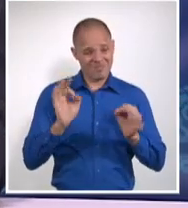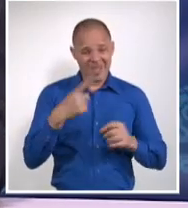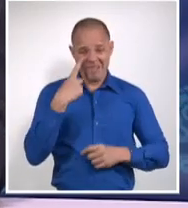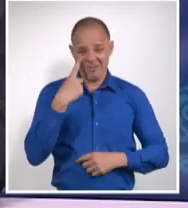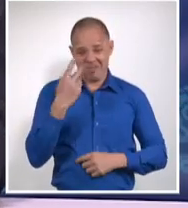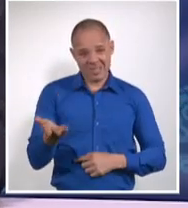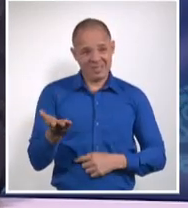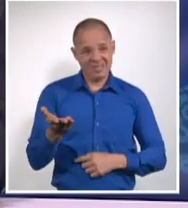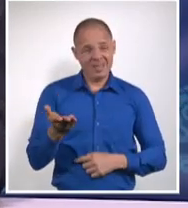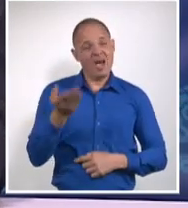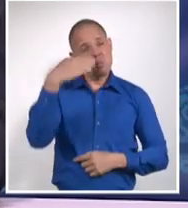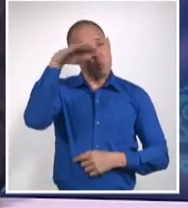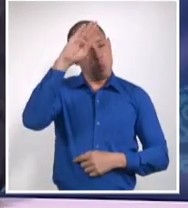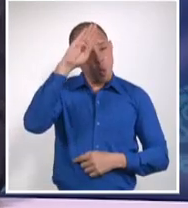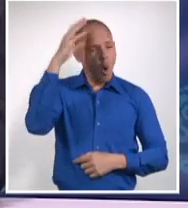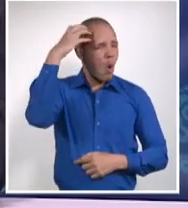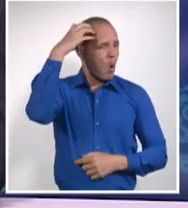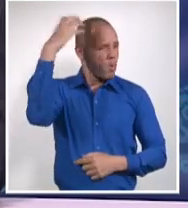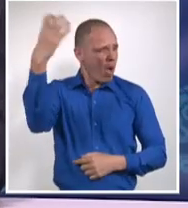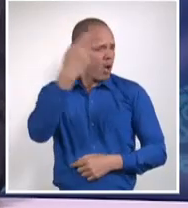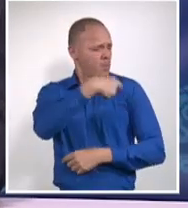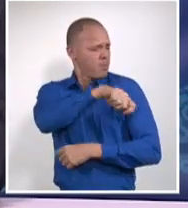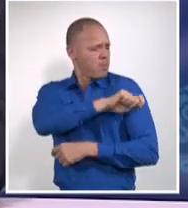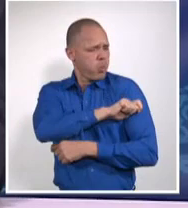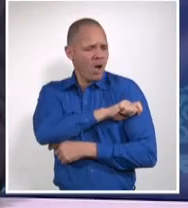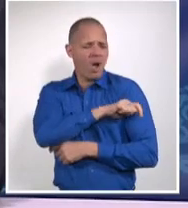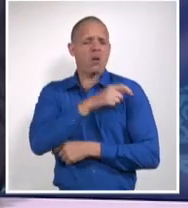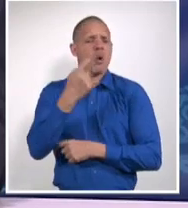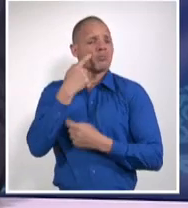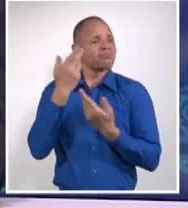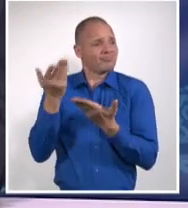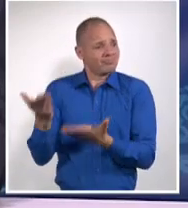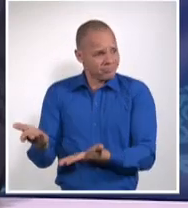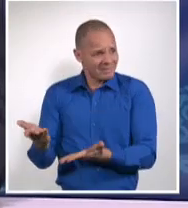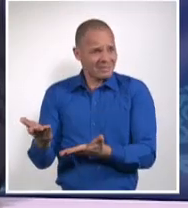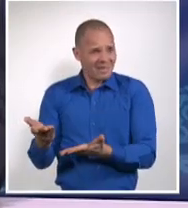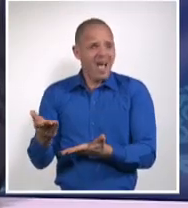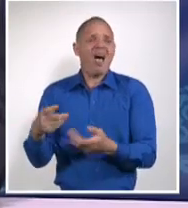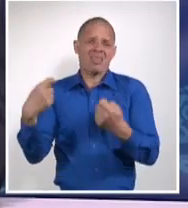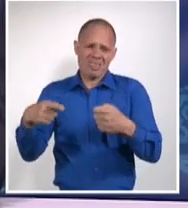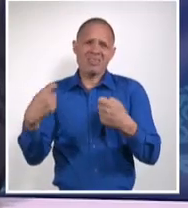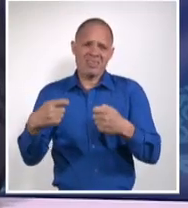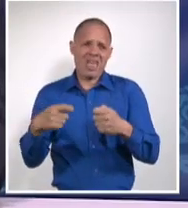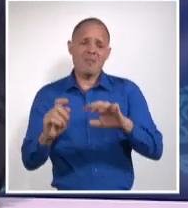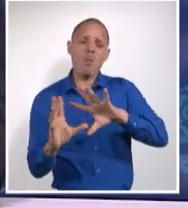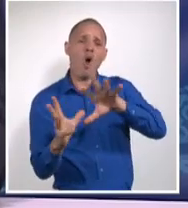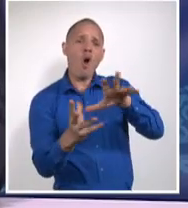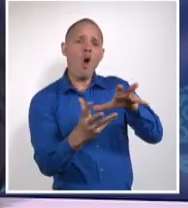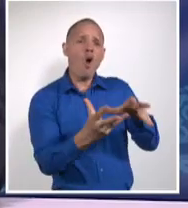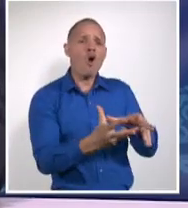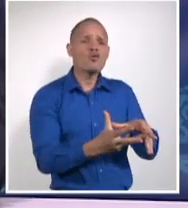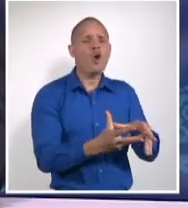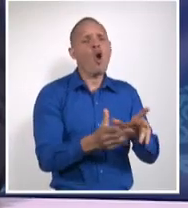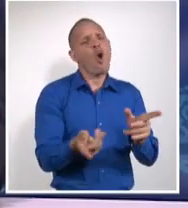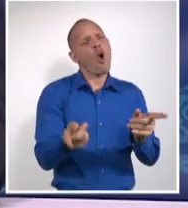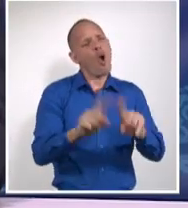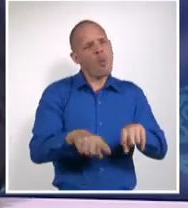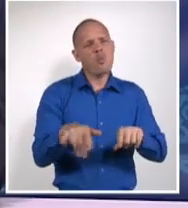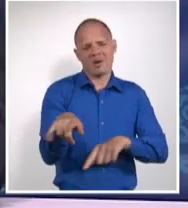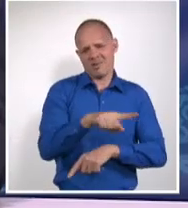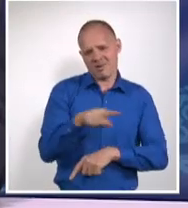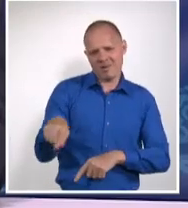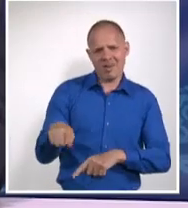y pueblo de cuba dan al mundo un ejemplo de solidaridad venciendo todas las barreras ya sean de naturaleza